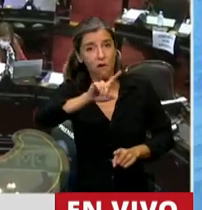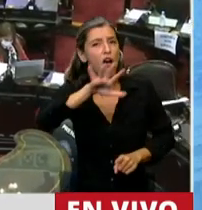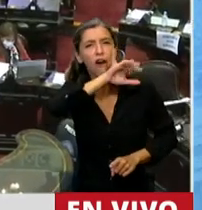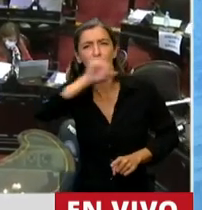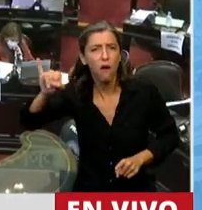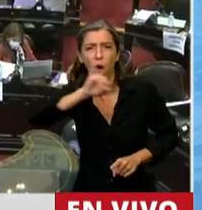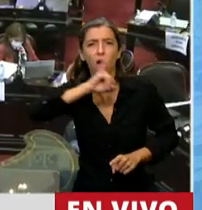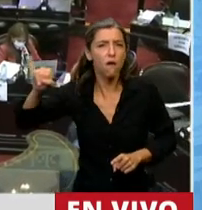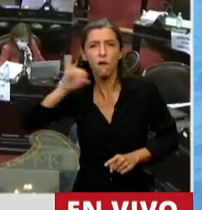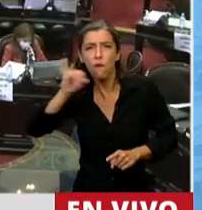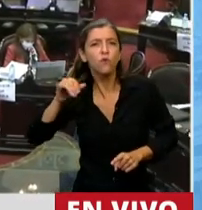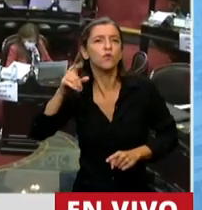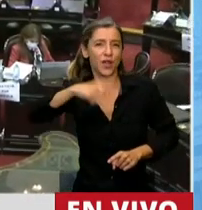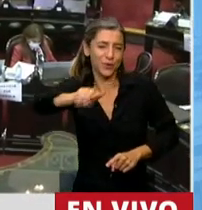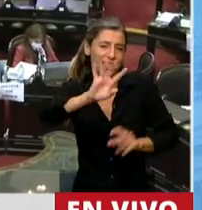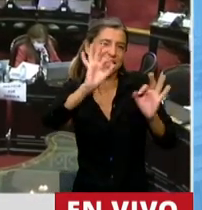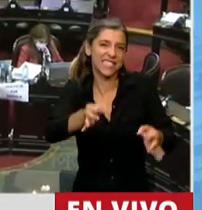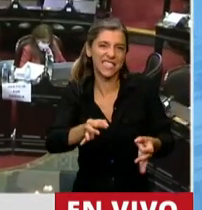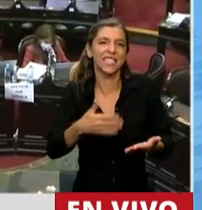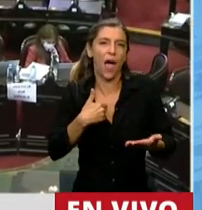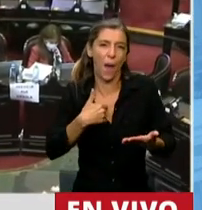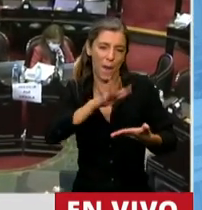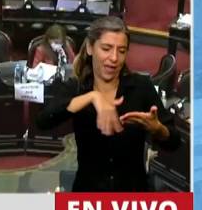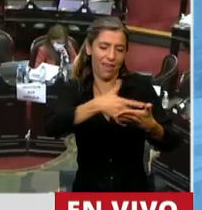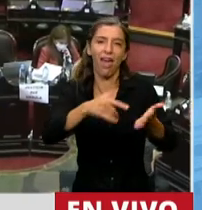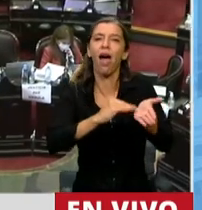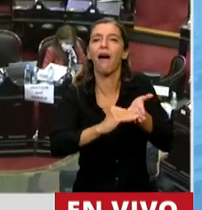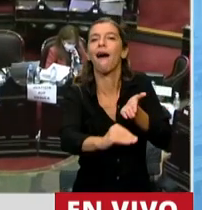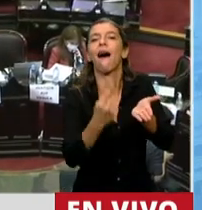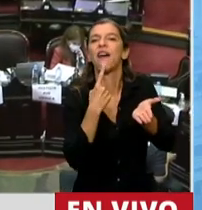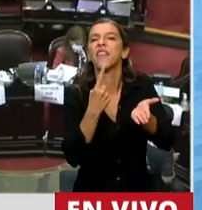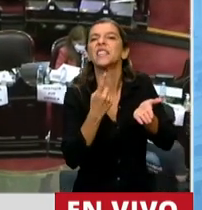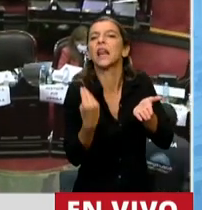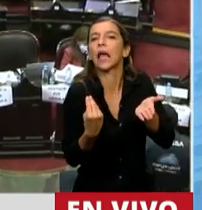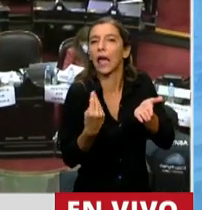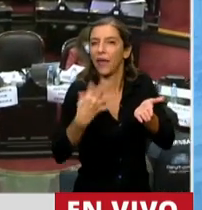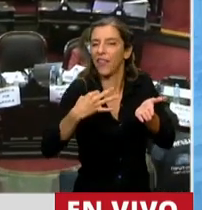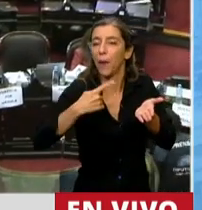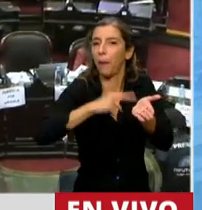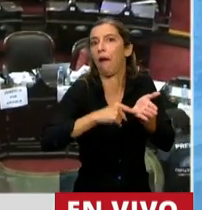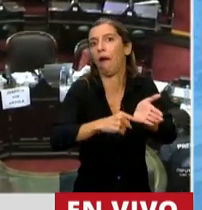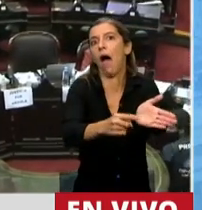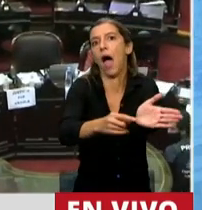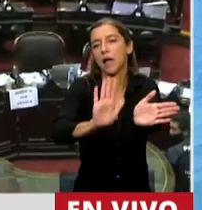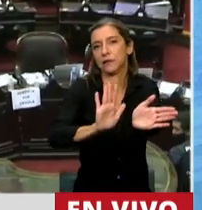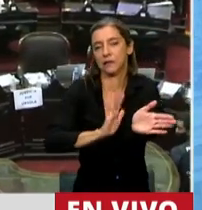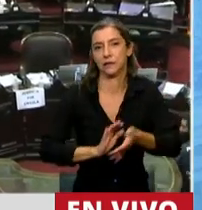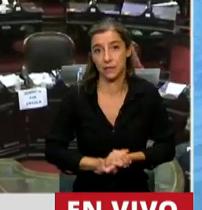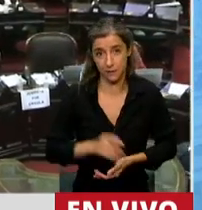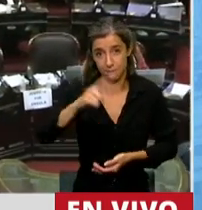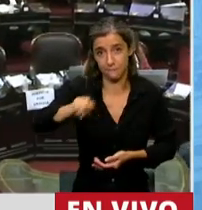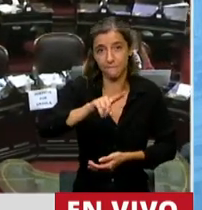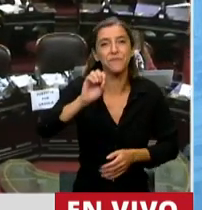reciben claramente la agenda de las cosas que tienen que decir. Cuando enviaron la carta a la Comisión de Derechos